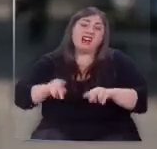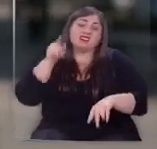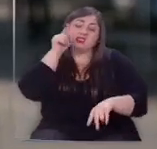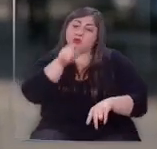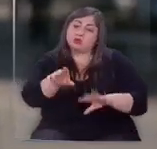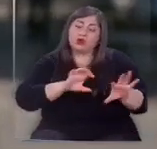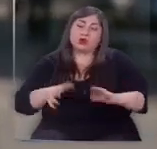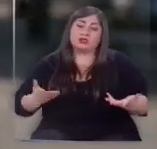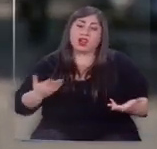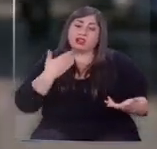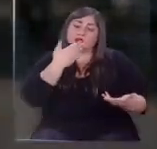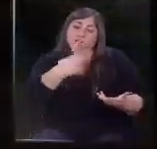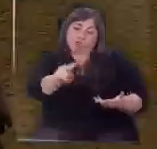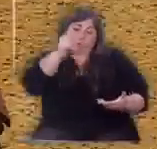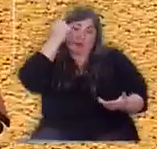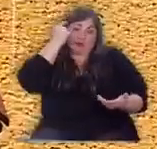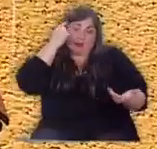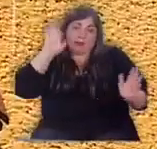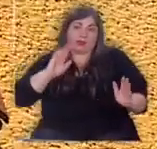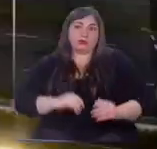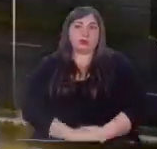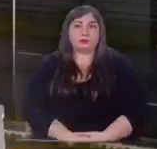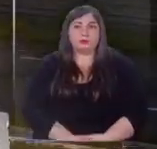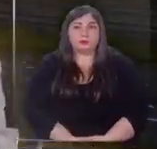cosas de acuerdo a su propio pensamiento.